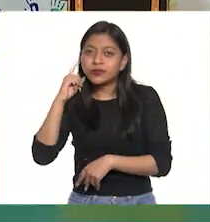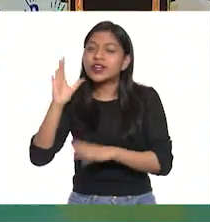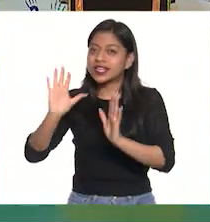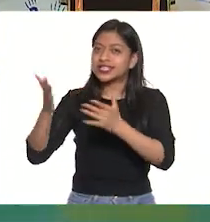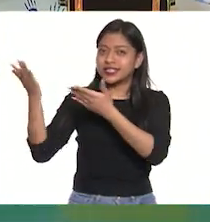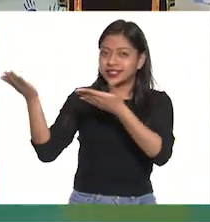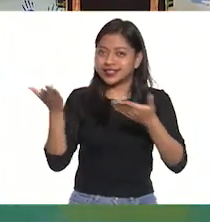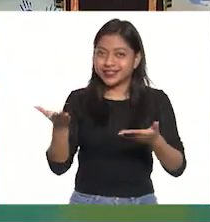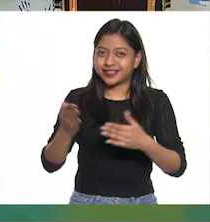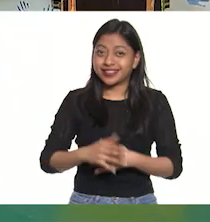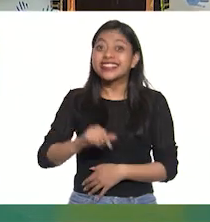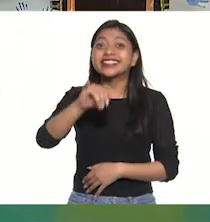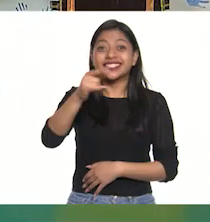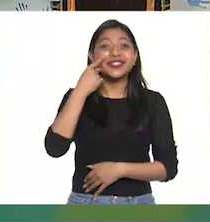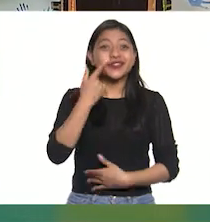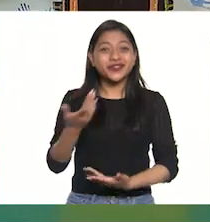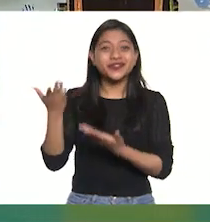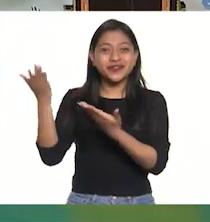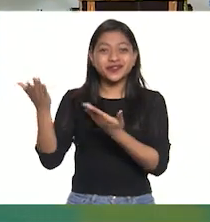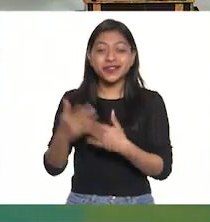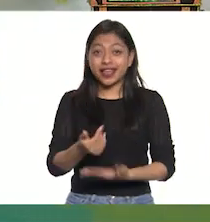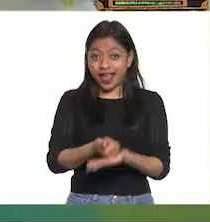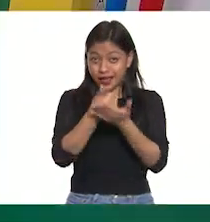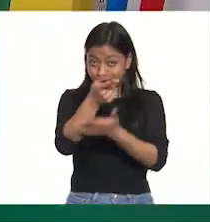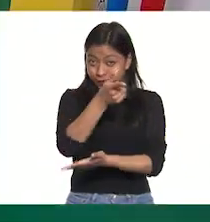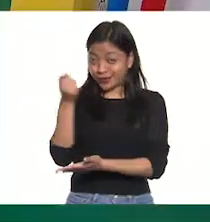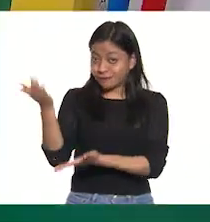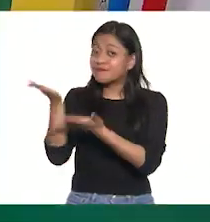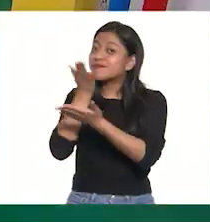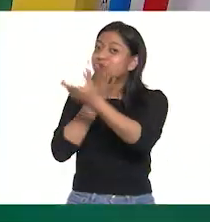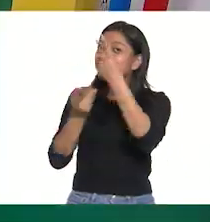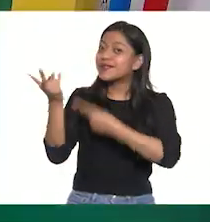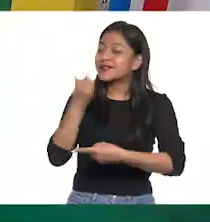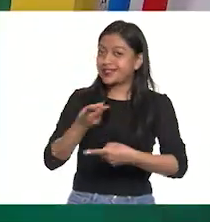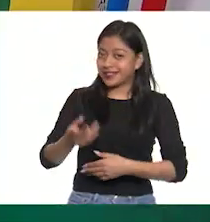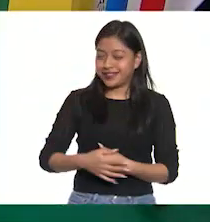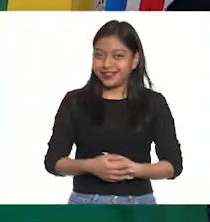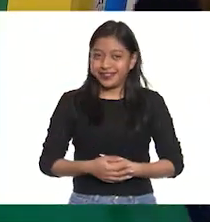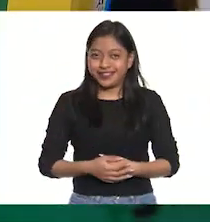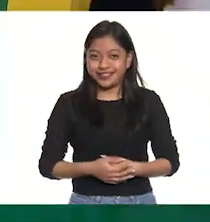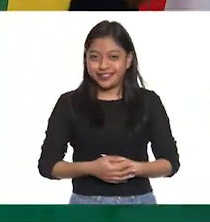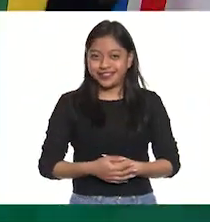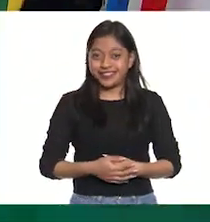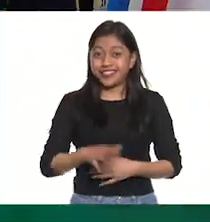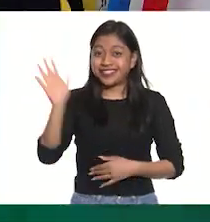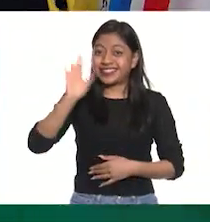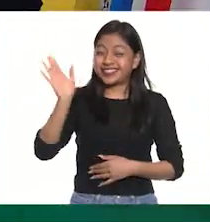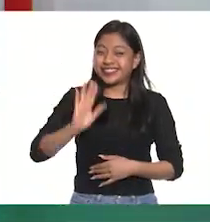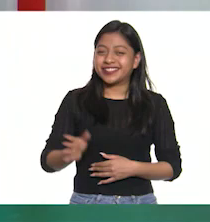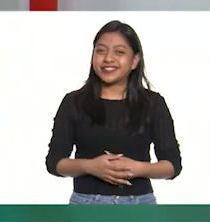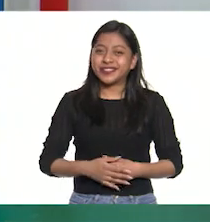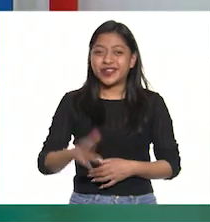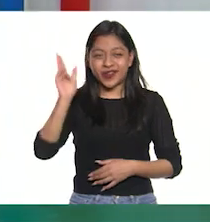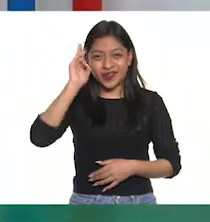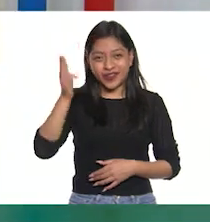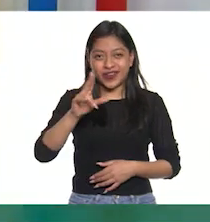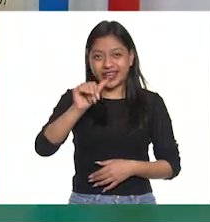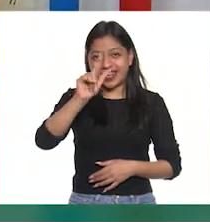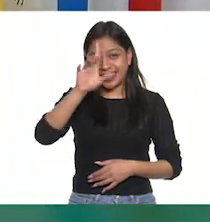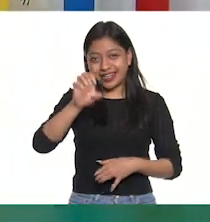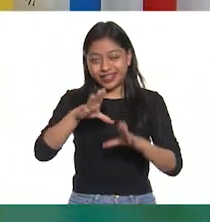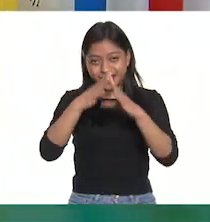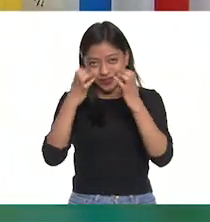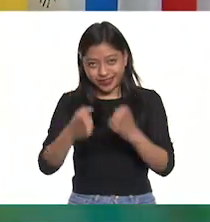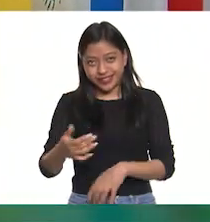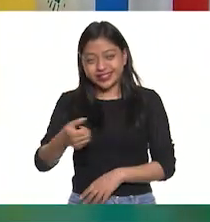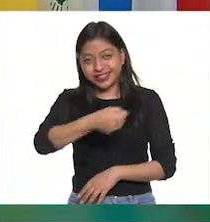maestra Rosalba. Sí, ahí viene entrando. Ayúdenme a darle la bienvenida. Maestra Rosalba. Hola, Ale, ¿cómo estás? Muy bien. Te